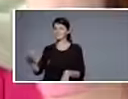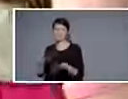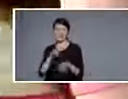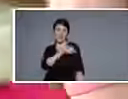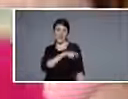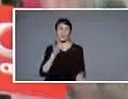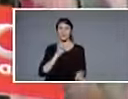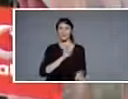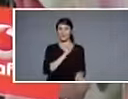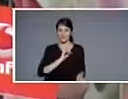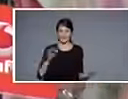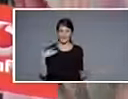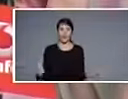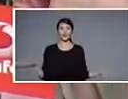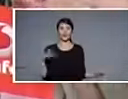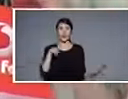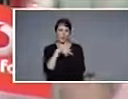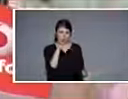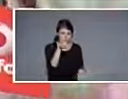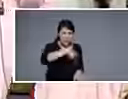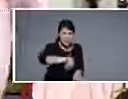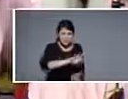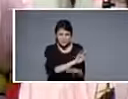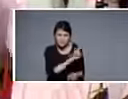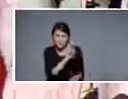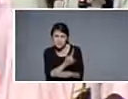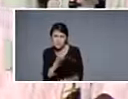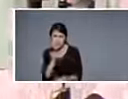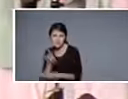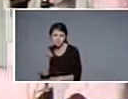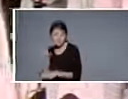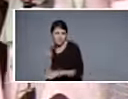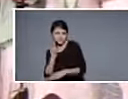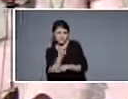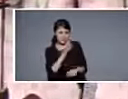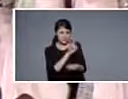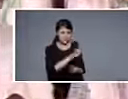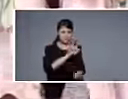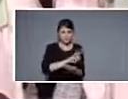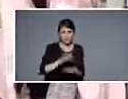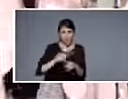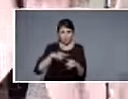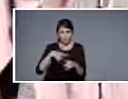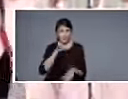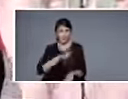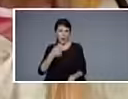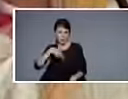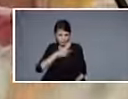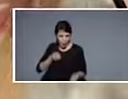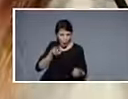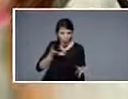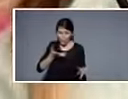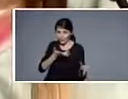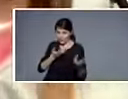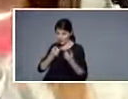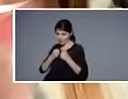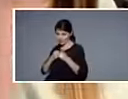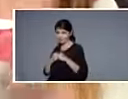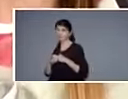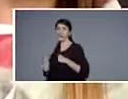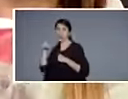pueda presumir. Pero a ellos le engañamos, los defectos le enseñamos. Hoy